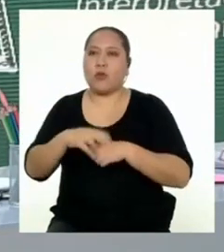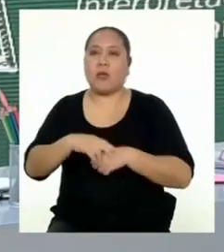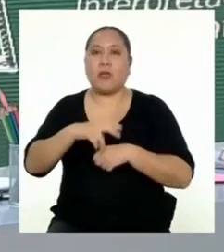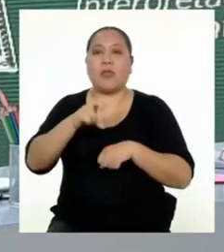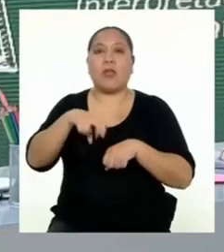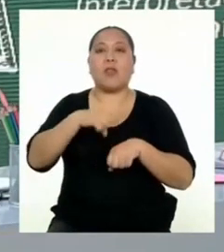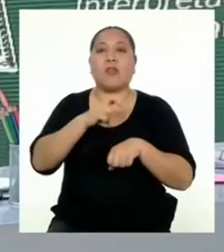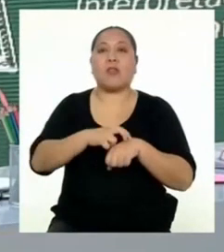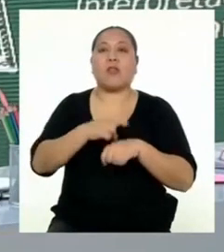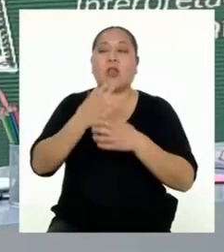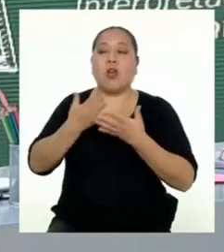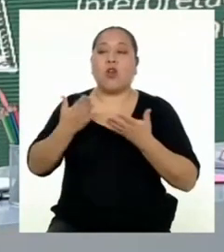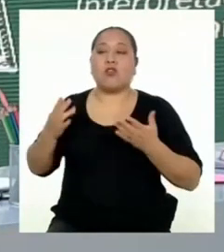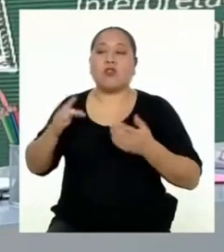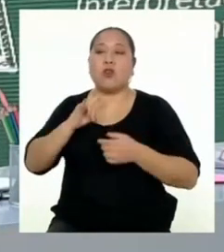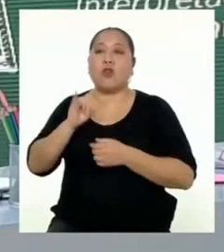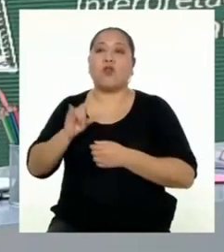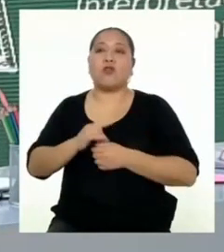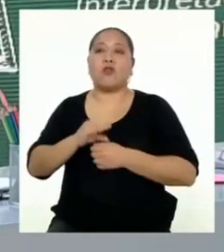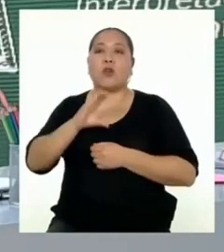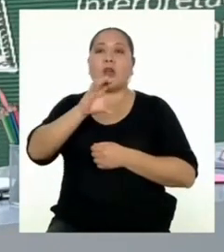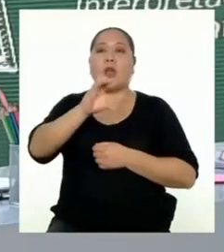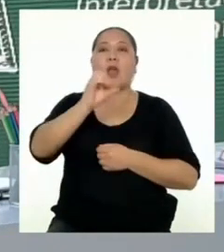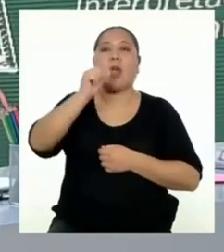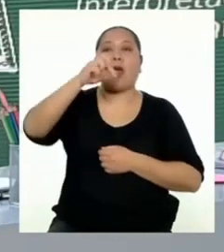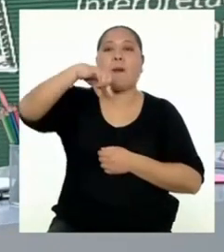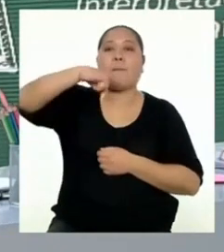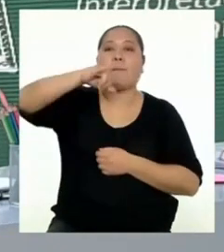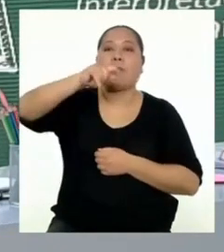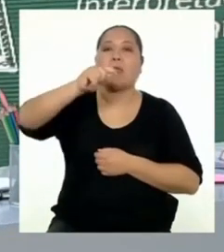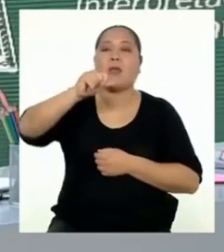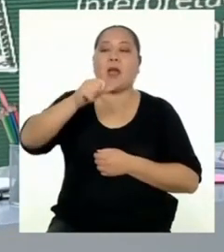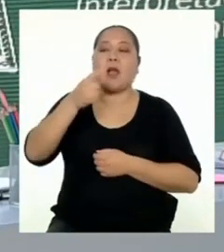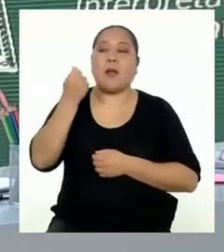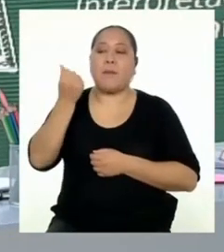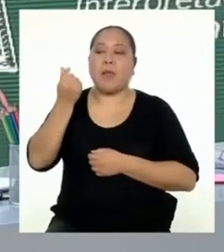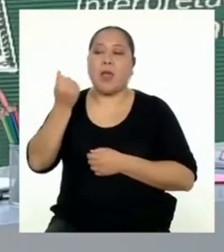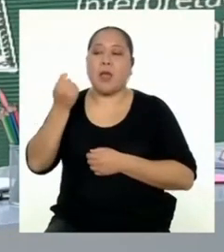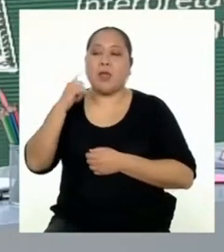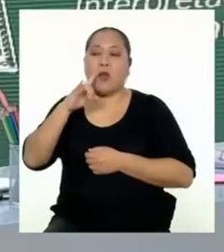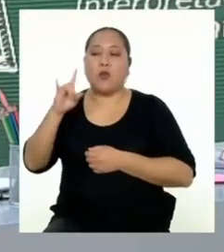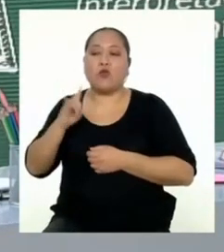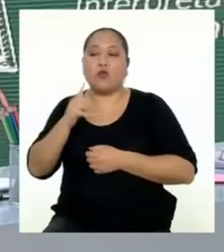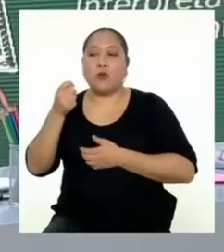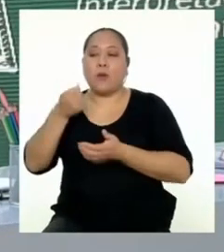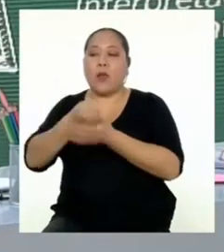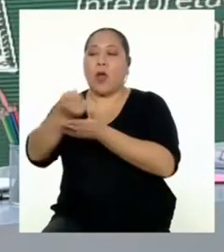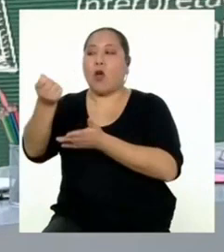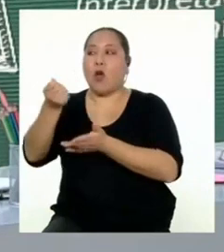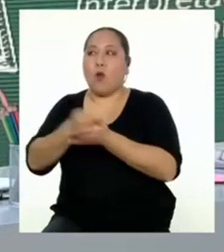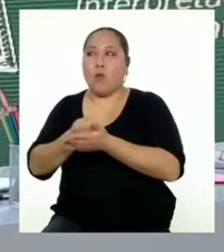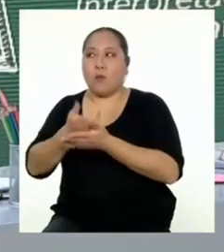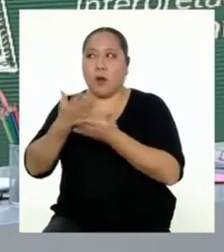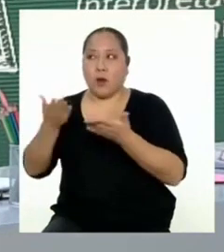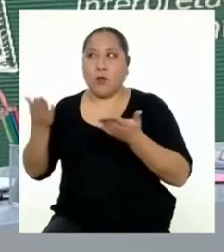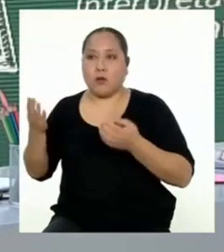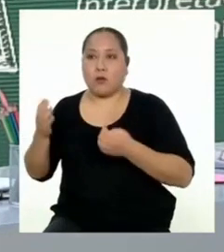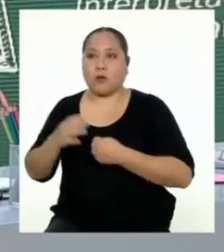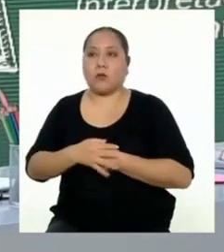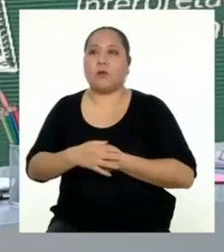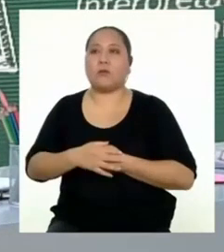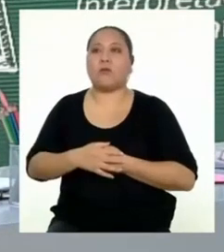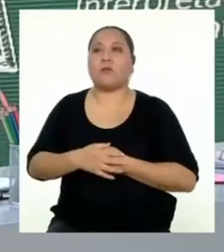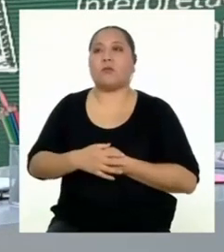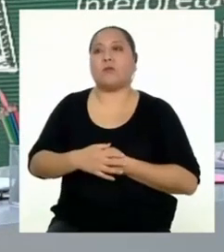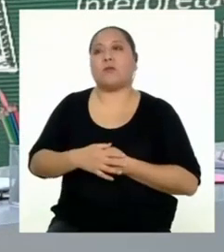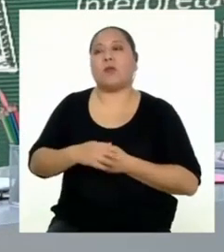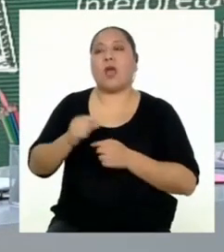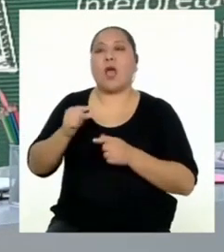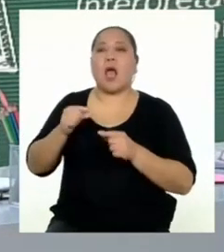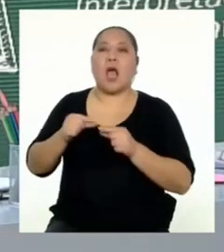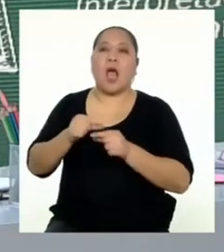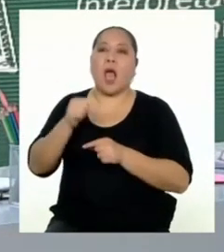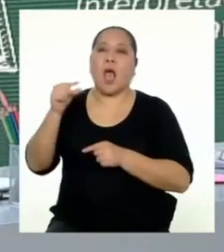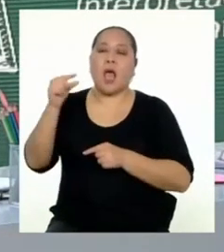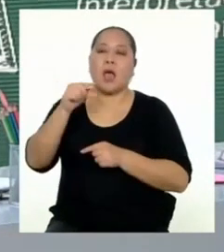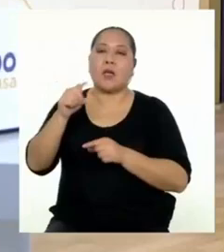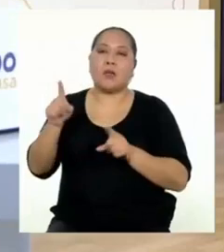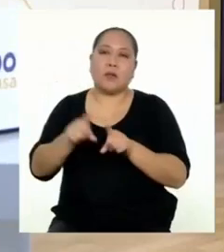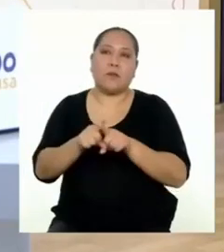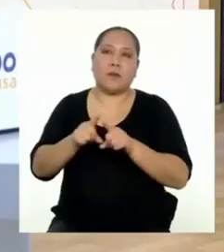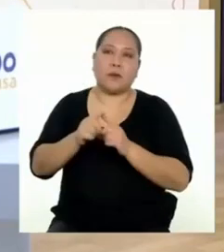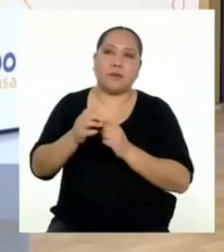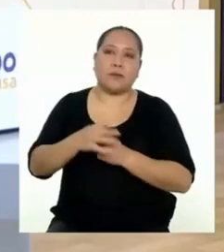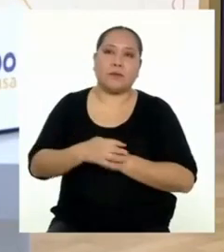los insumos que utilizan, y el capital es el dinero que invirtieron para comprar sus insumos, lo que gastaron en gas y utensilios